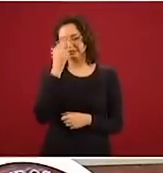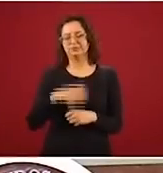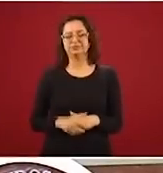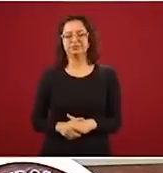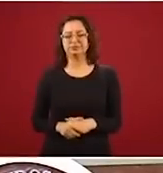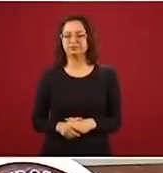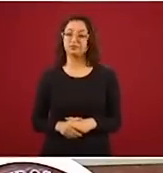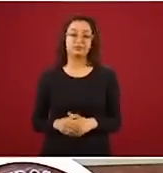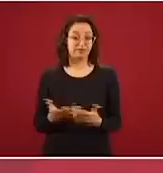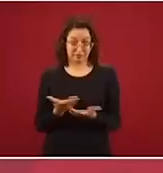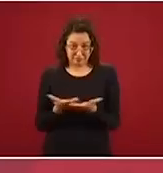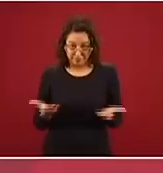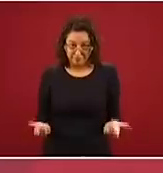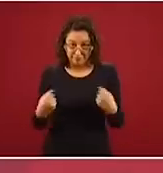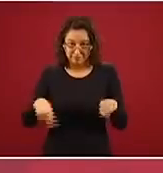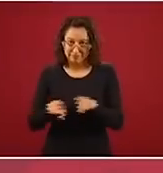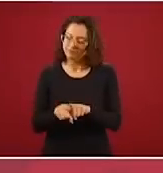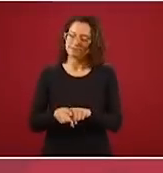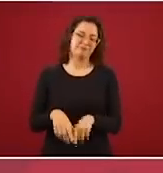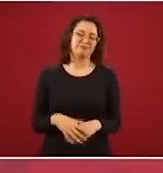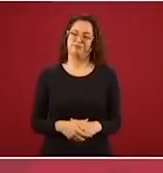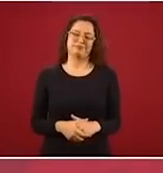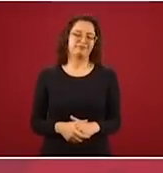bueno, eso no, ¿no? Y